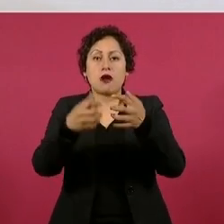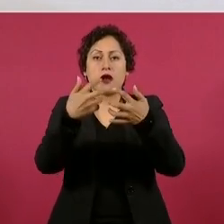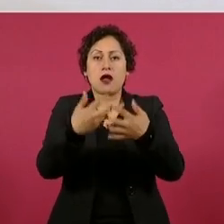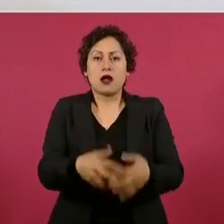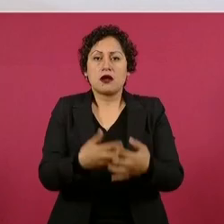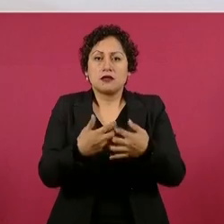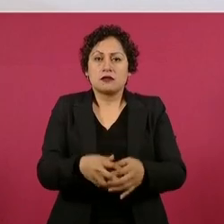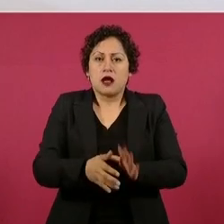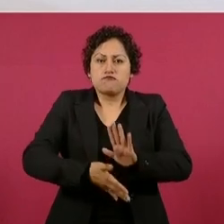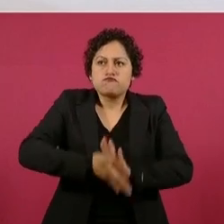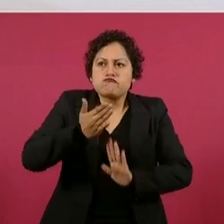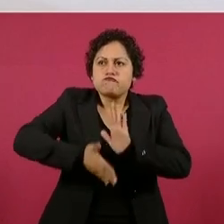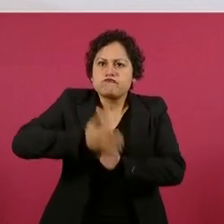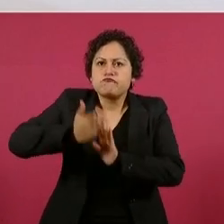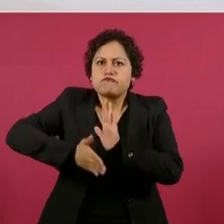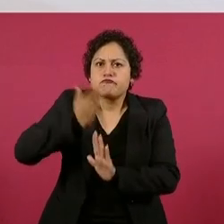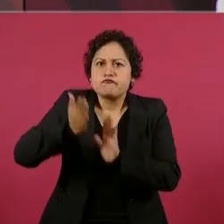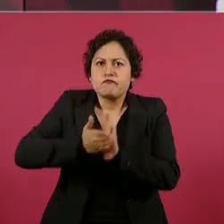la economía.